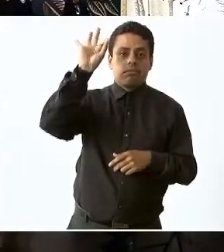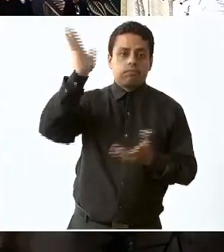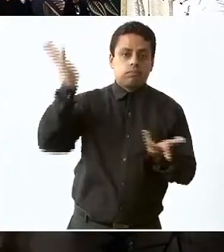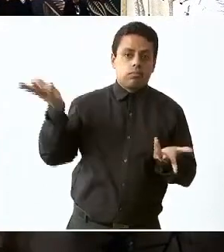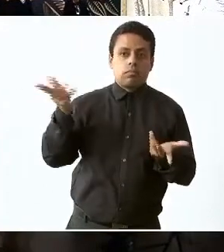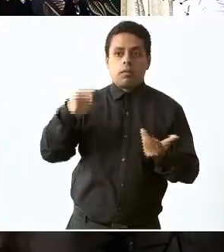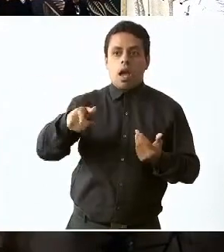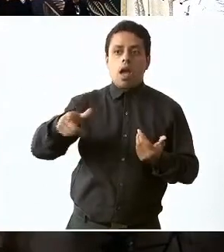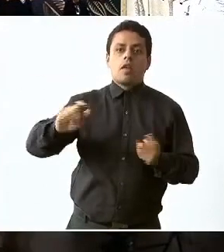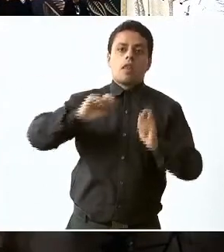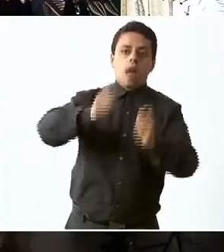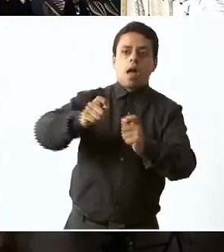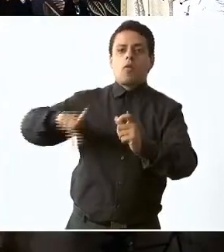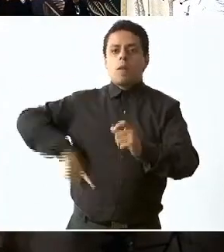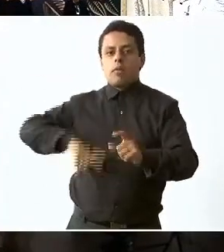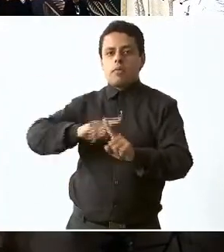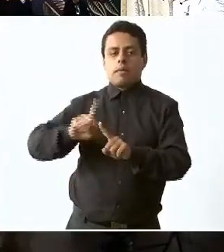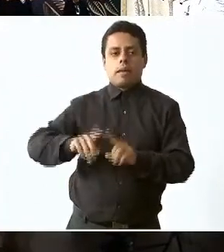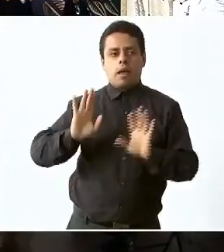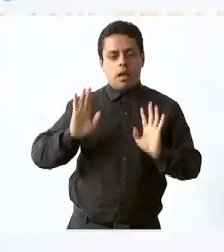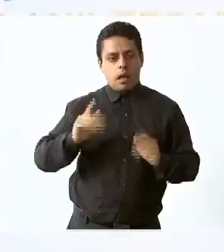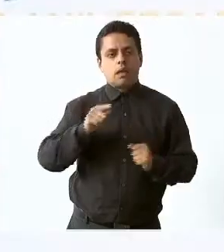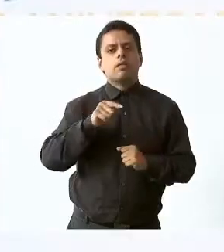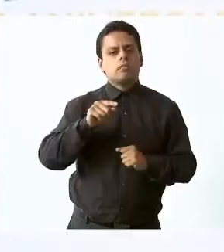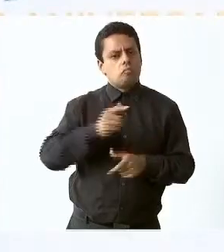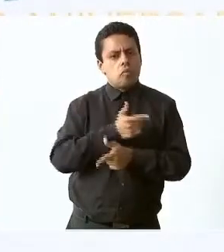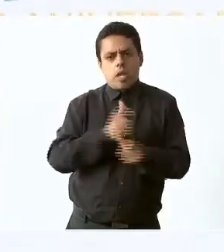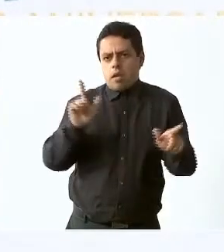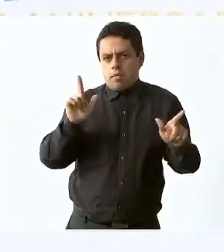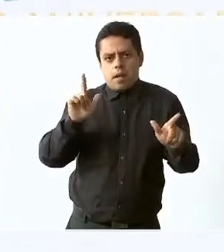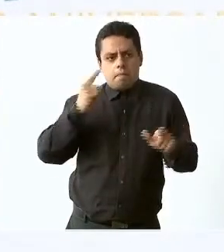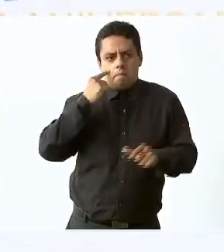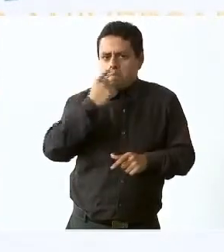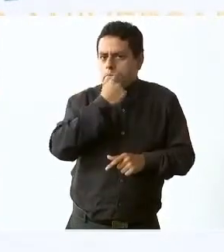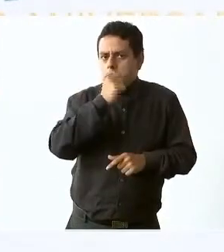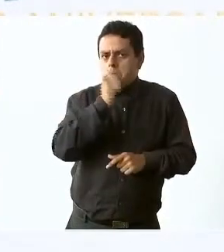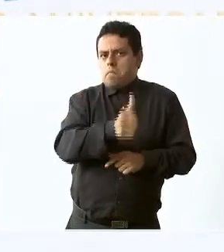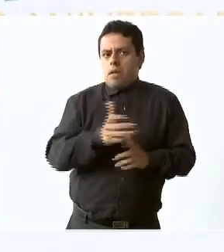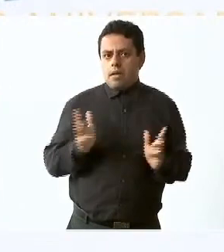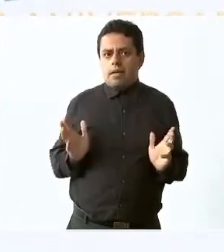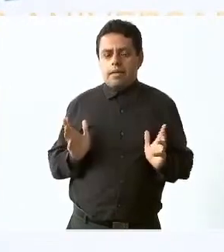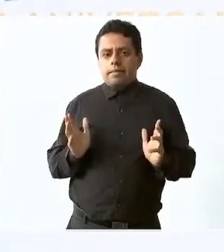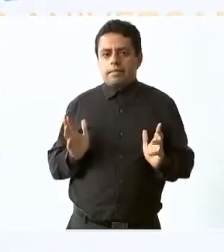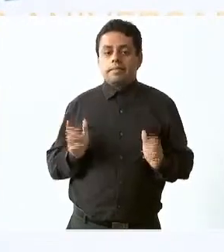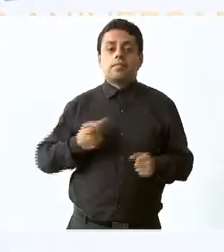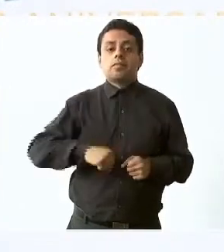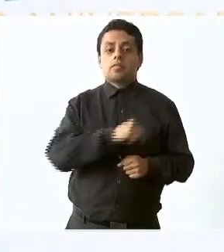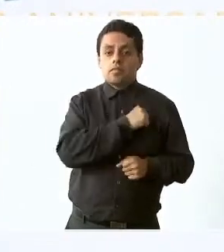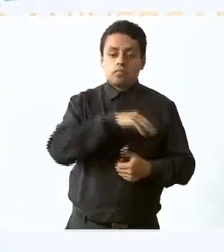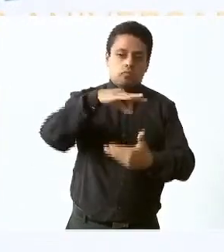representantes está plenamente garantizada. Le hemos dado buenas cuentas a la